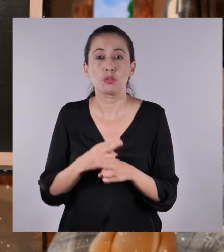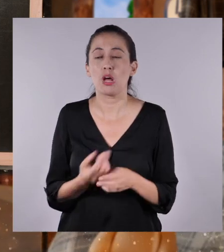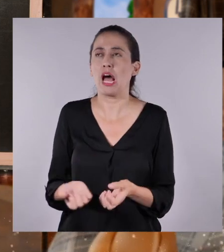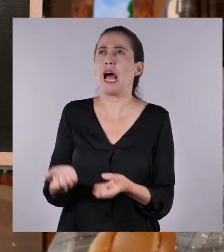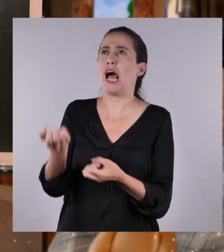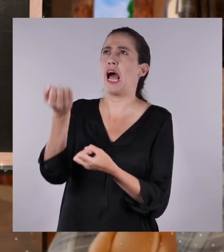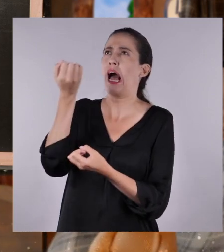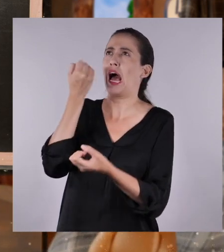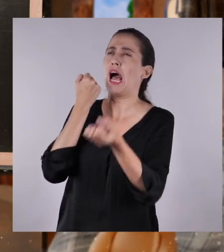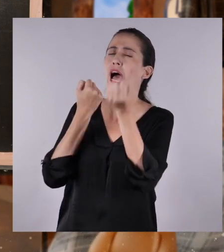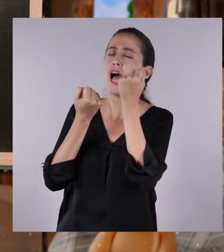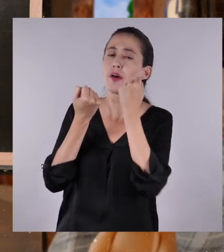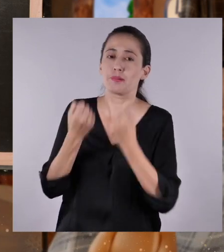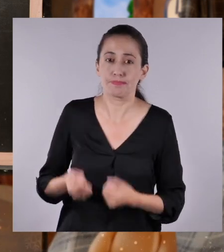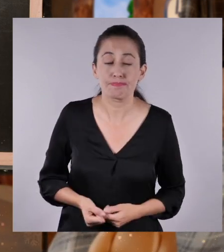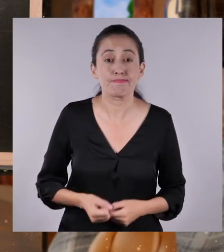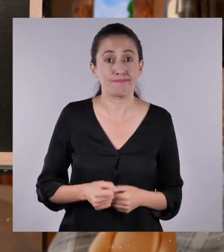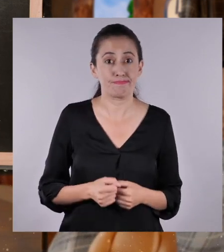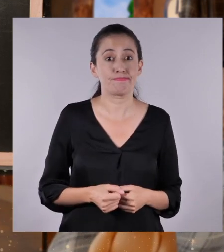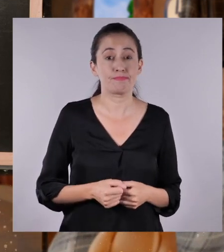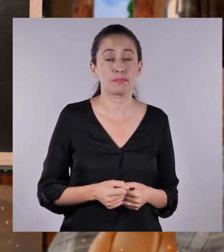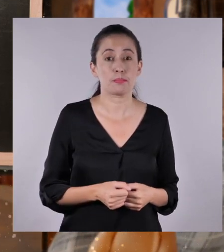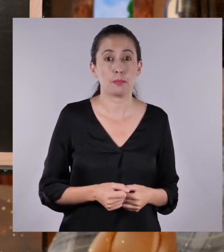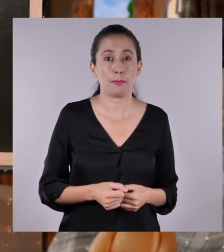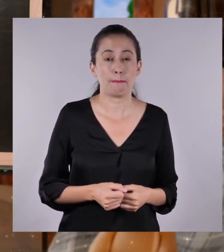mira. ¡Exacto, Boris!